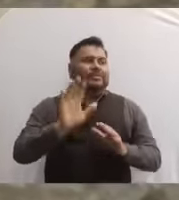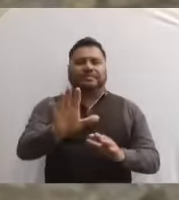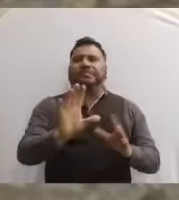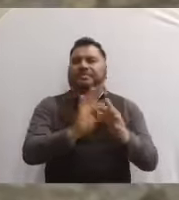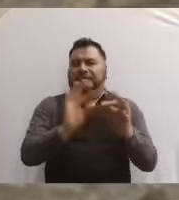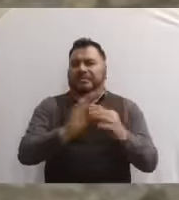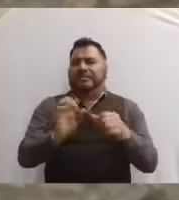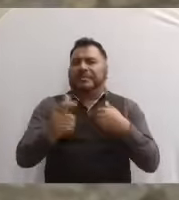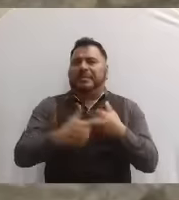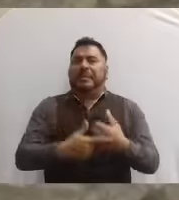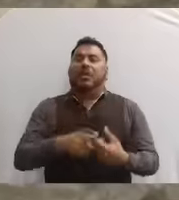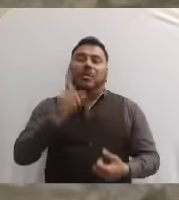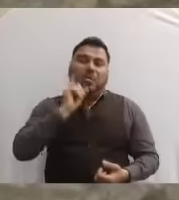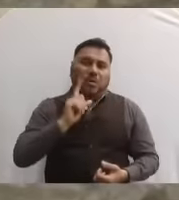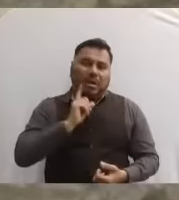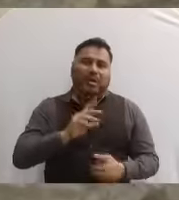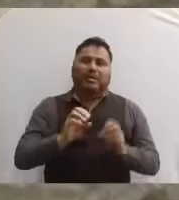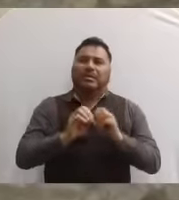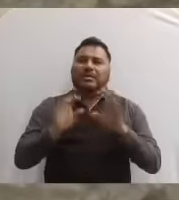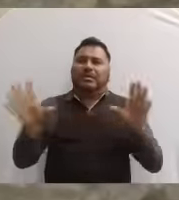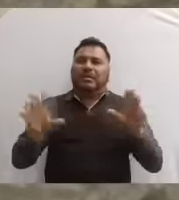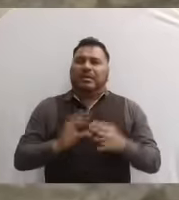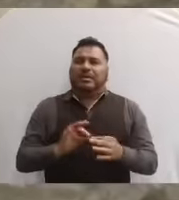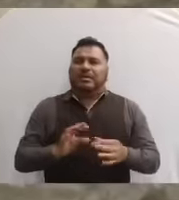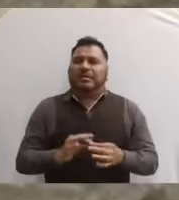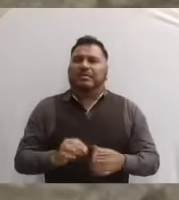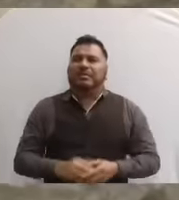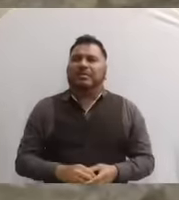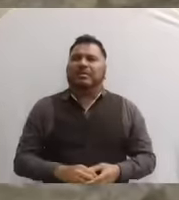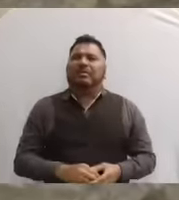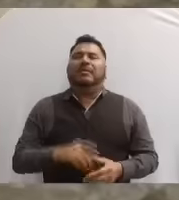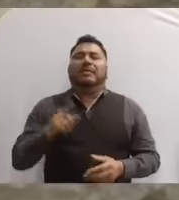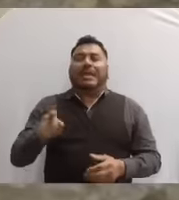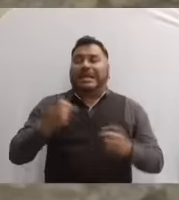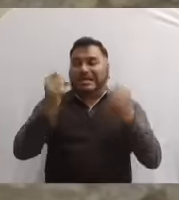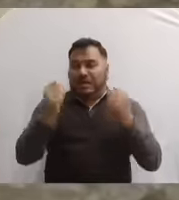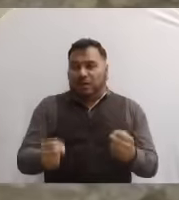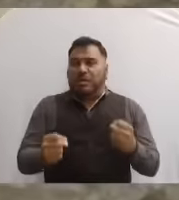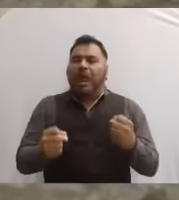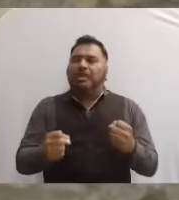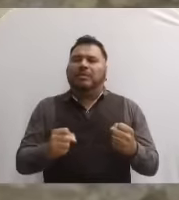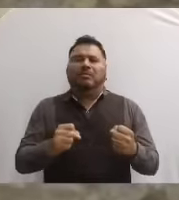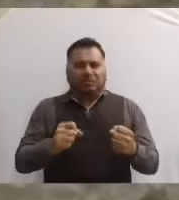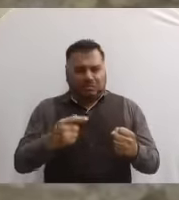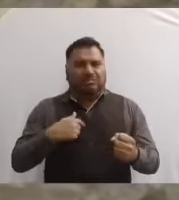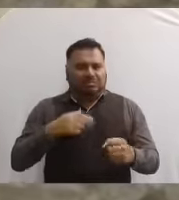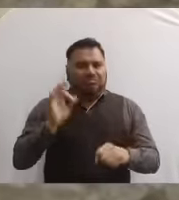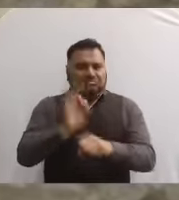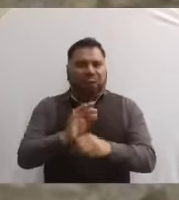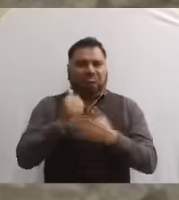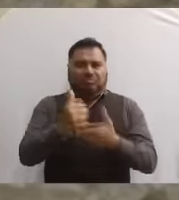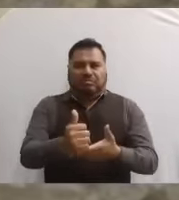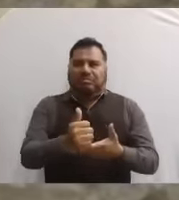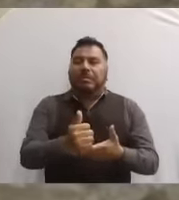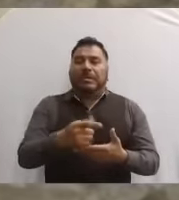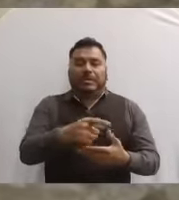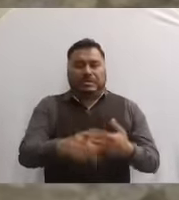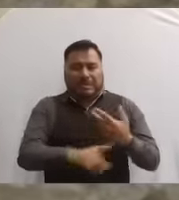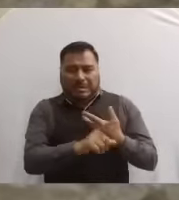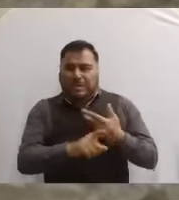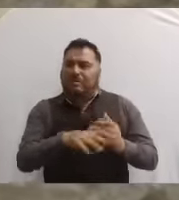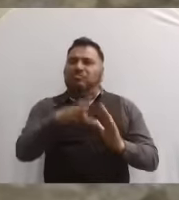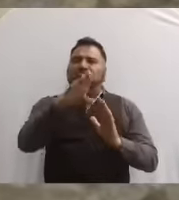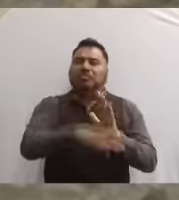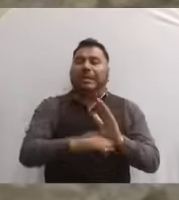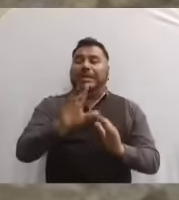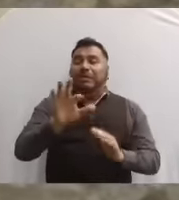decir algo, las mujeres claro que podemos. Bajé la inseguridad cuando salí en 50%